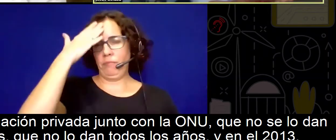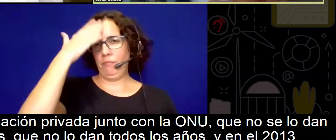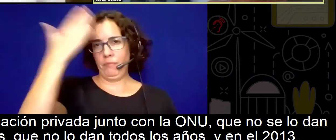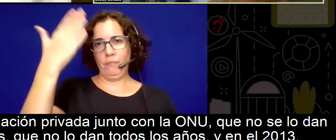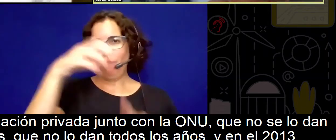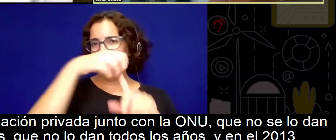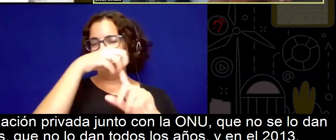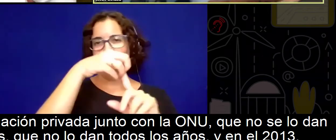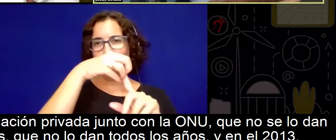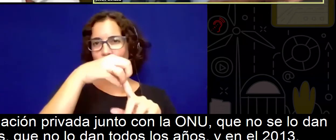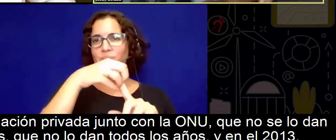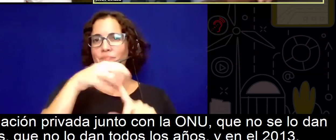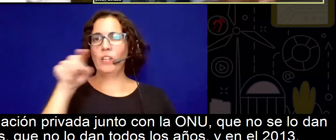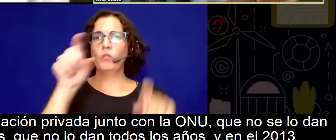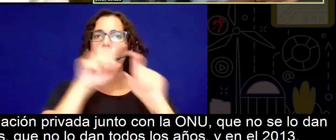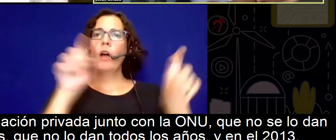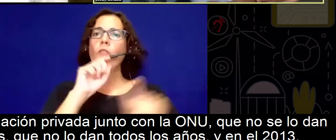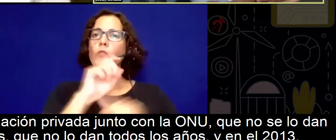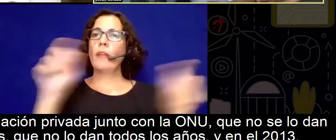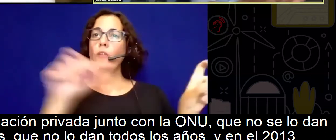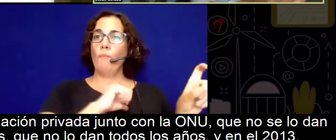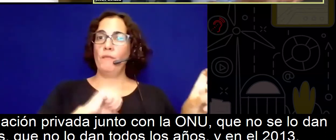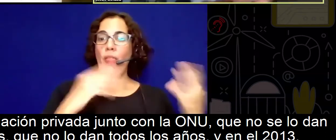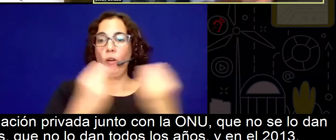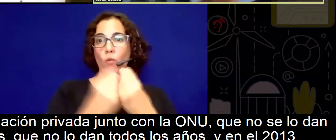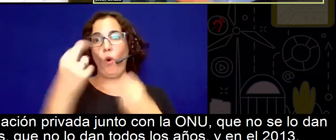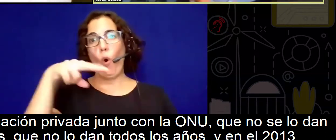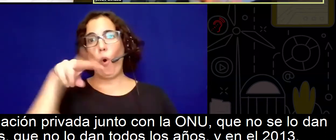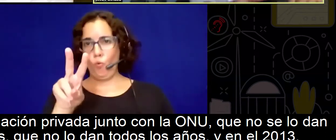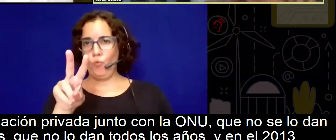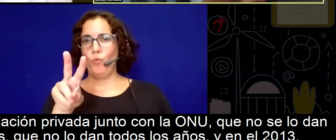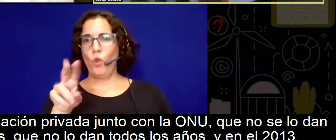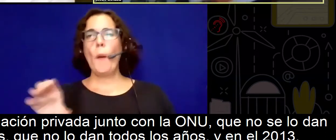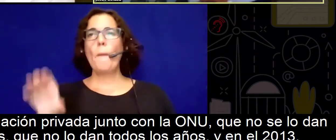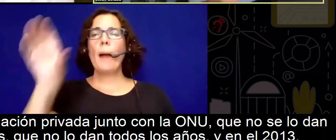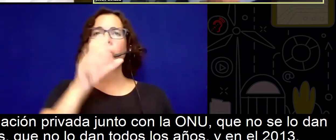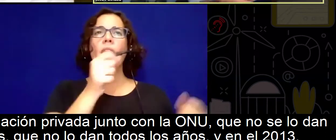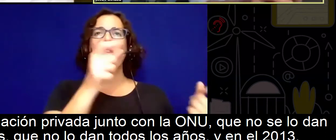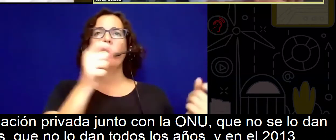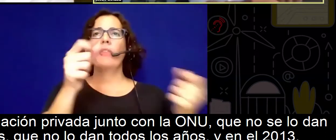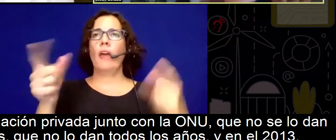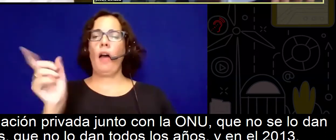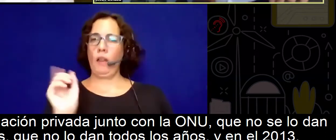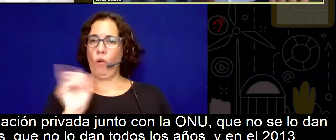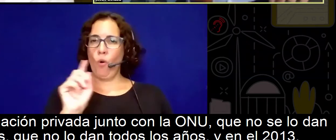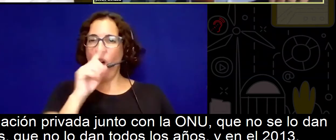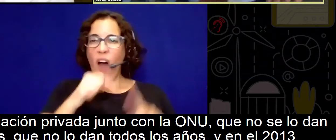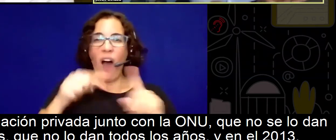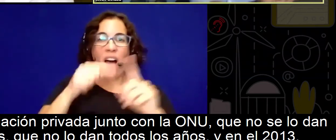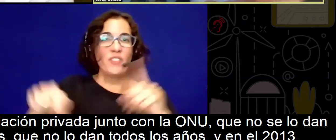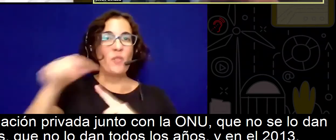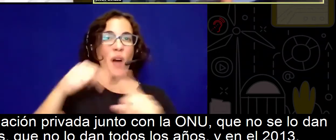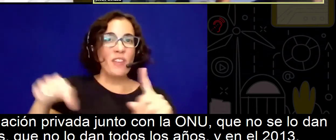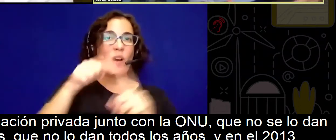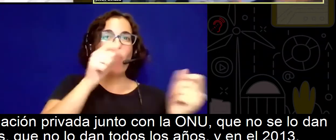que concede una fundación privada junto con la ONU, que no se lo dan a todos los países, que no lo dan además todos los años, es un premio que se da con